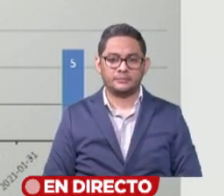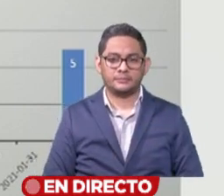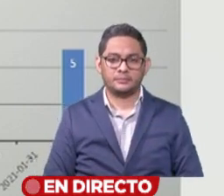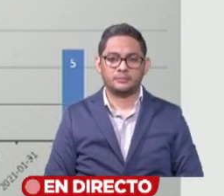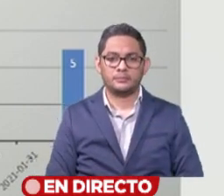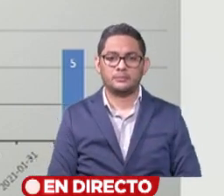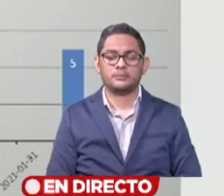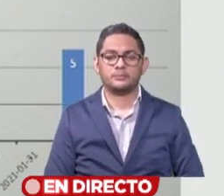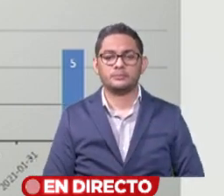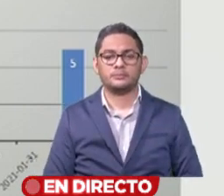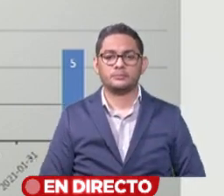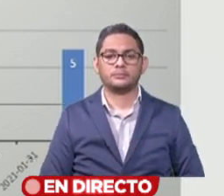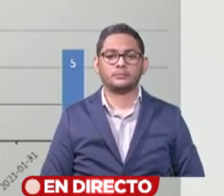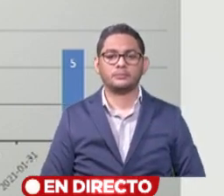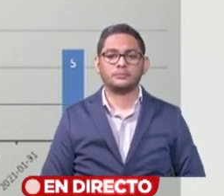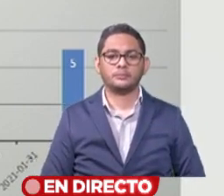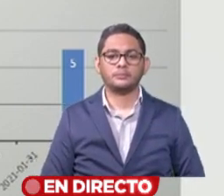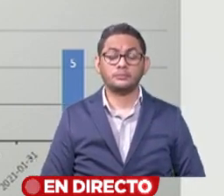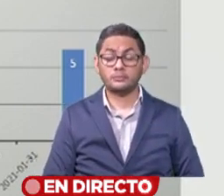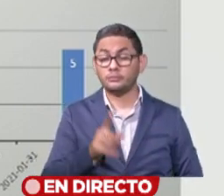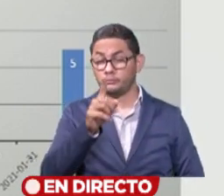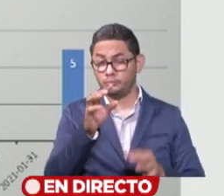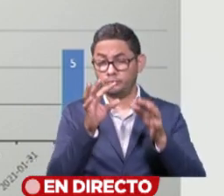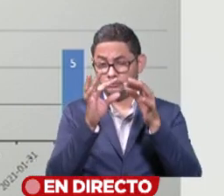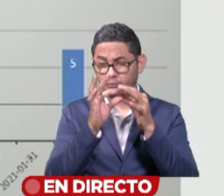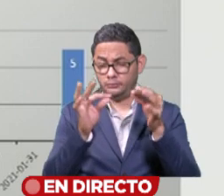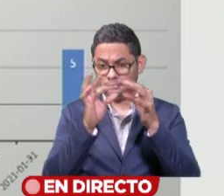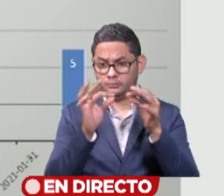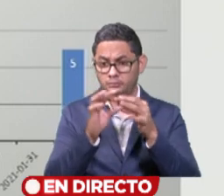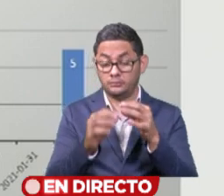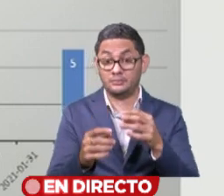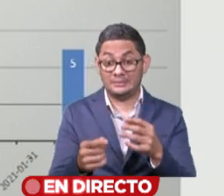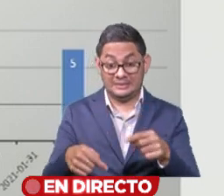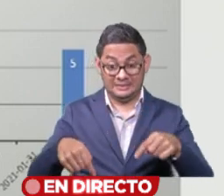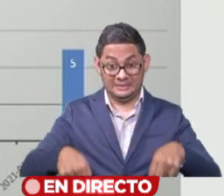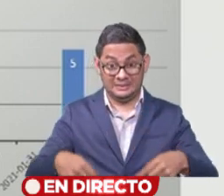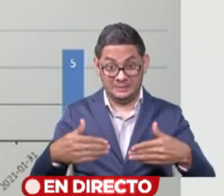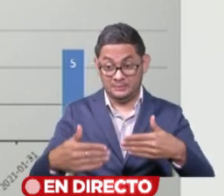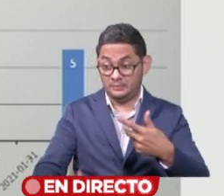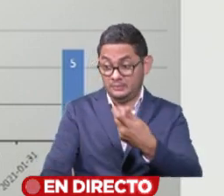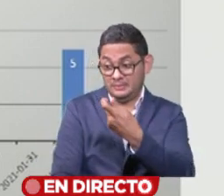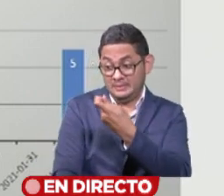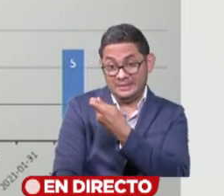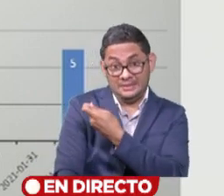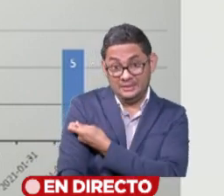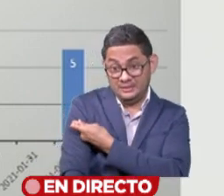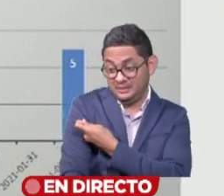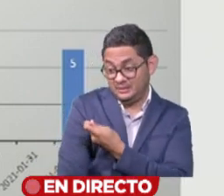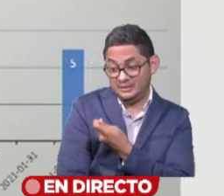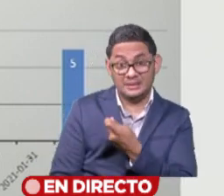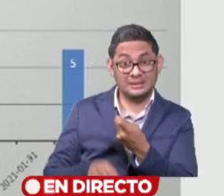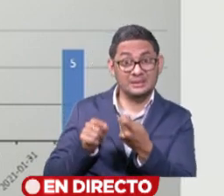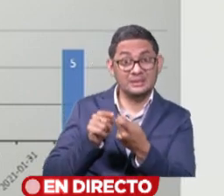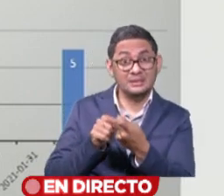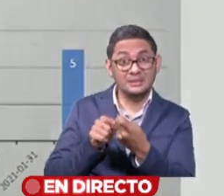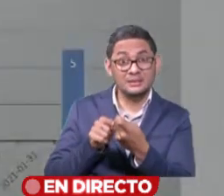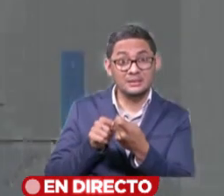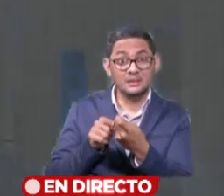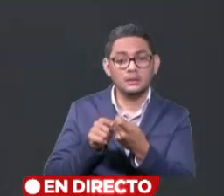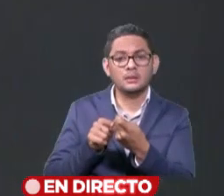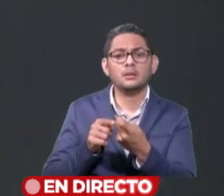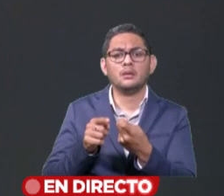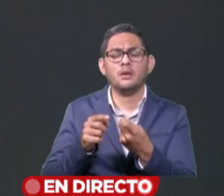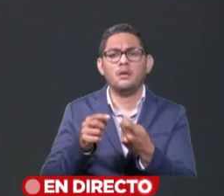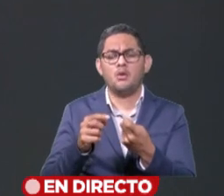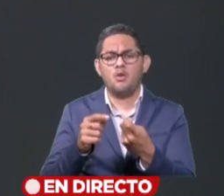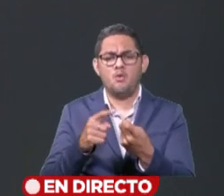26 de enero. Tenemos que recordar que la vacuna que se está utilizando es una vacuna que tiene una eficacia demostrada después